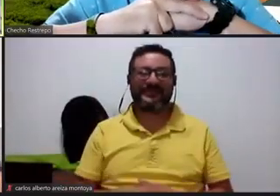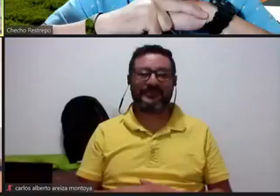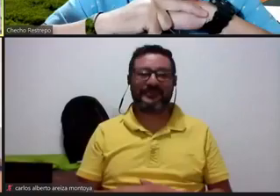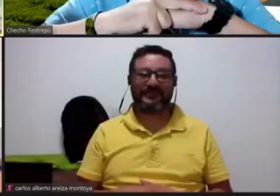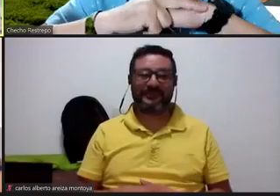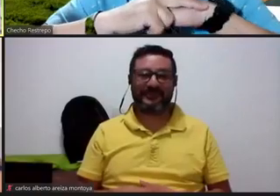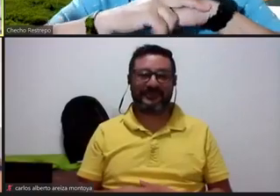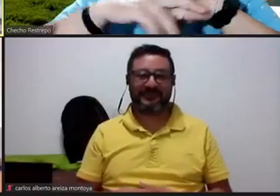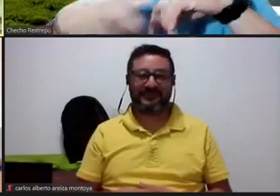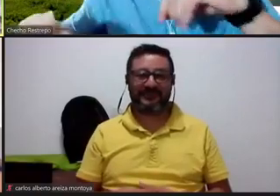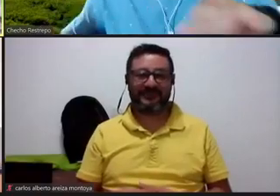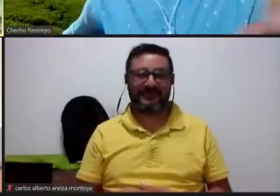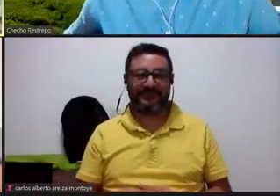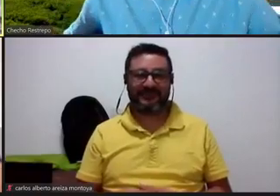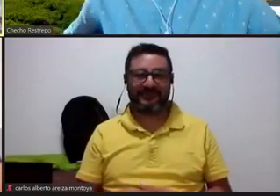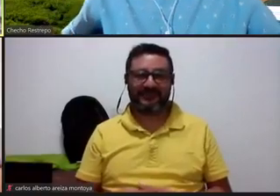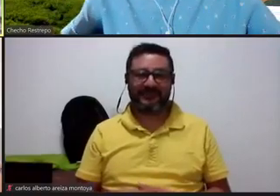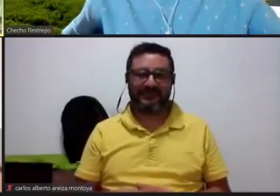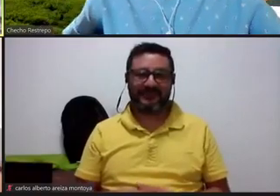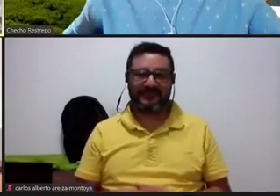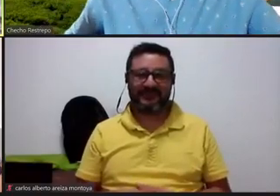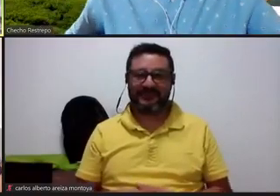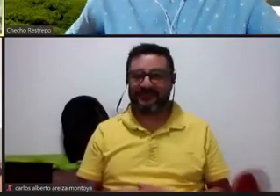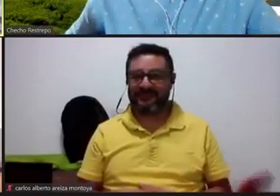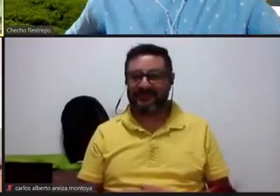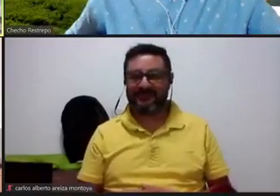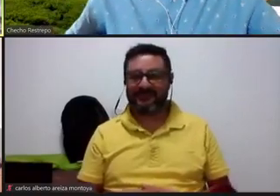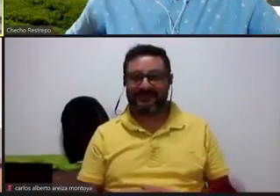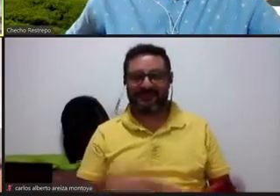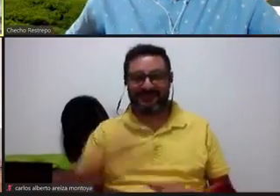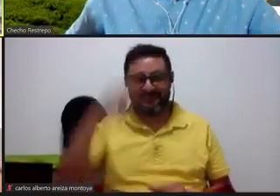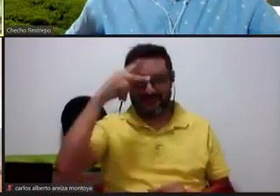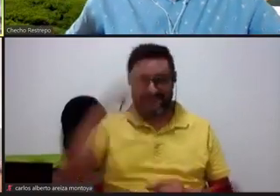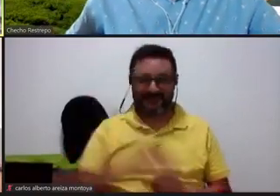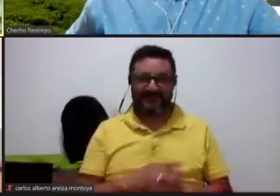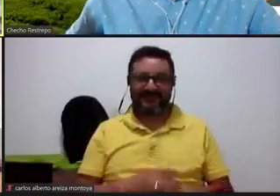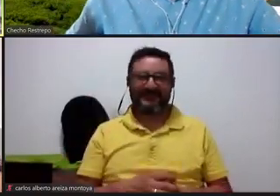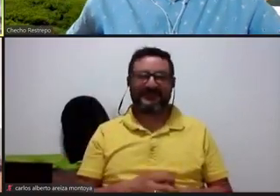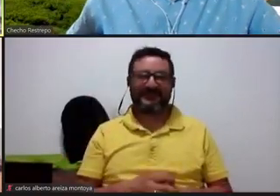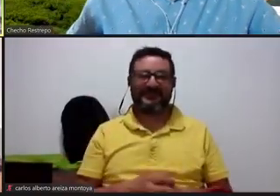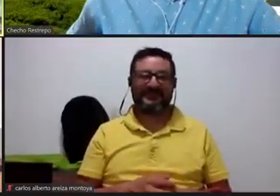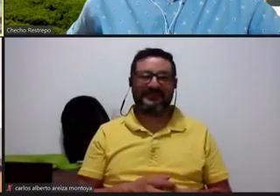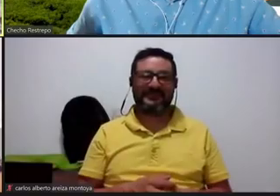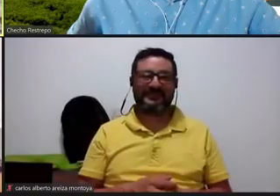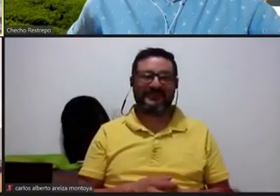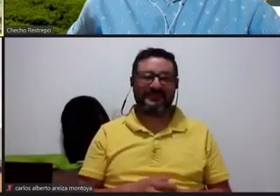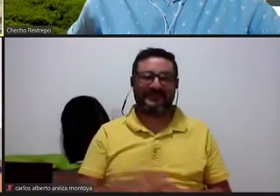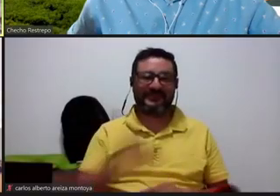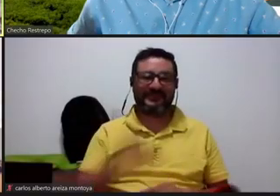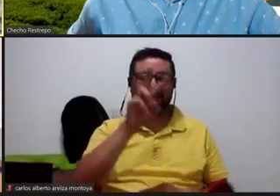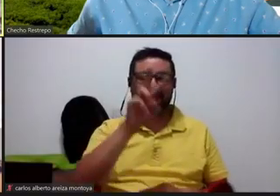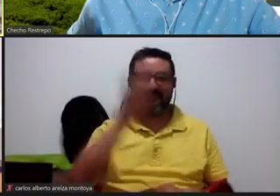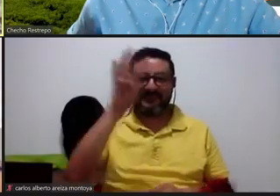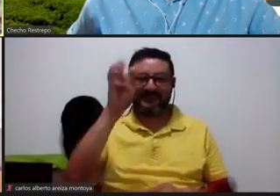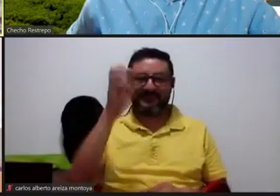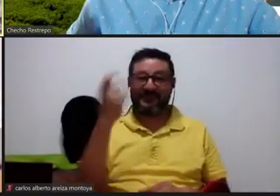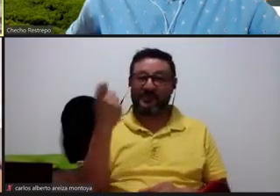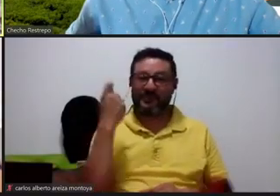No, bueno, ¿yo qué? Les cuento mi vida. Yo soy Sebastián Villa, tengo 29 años recién